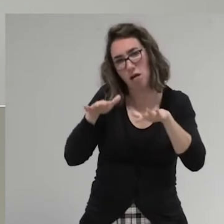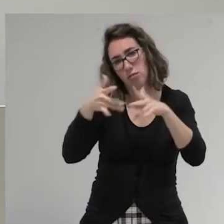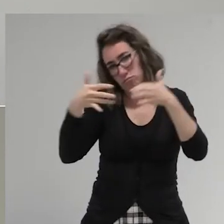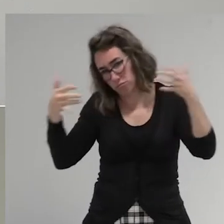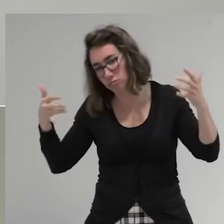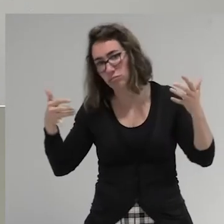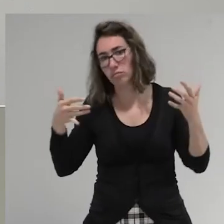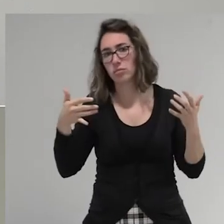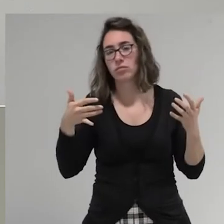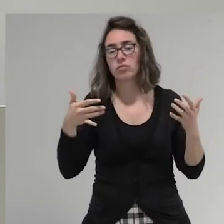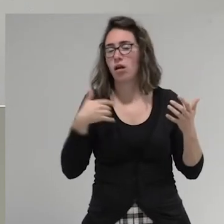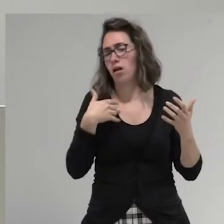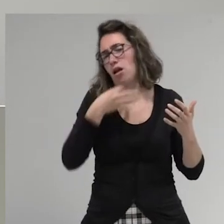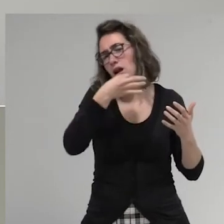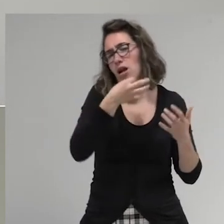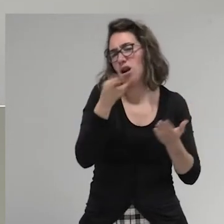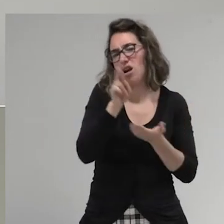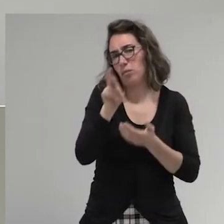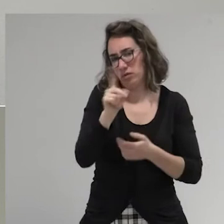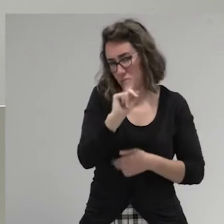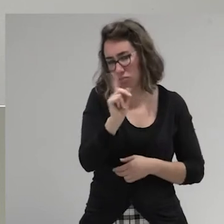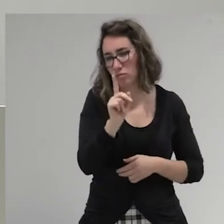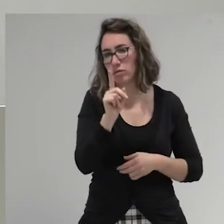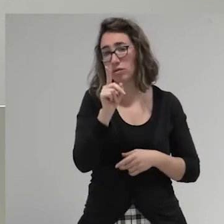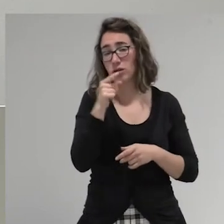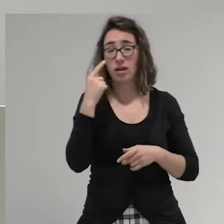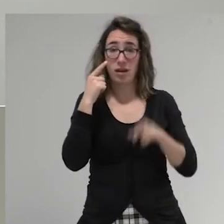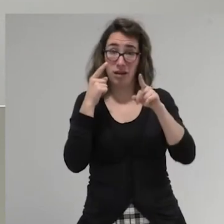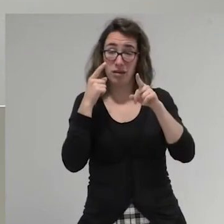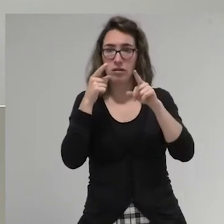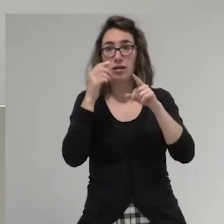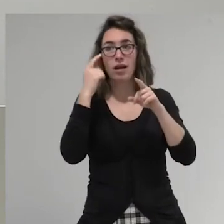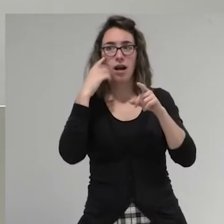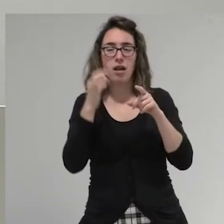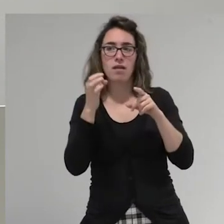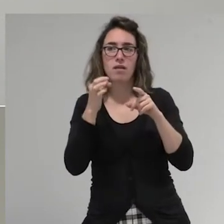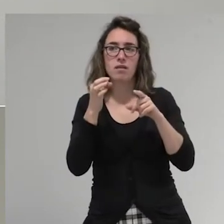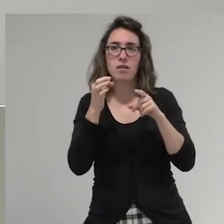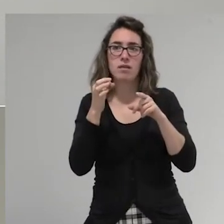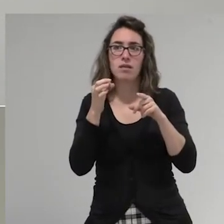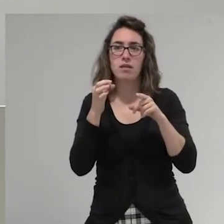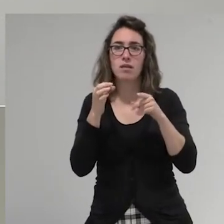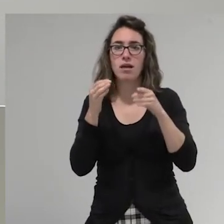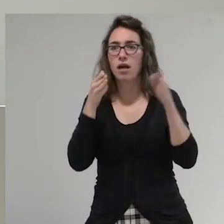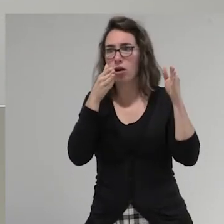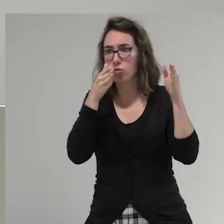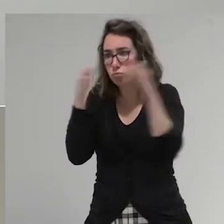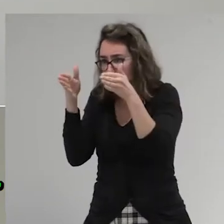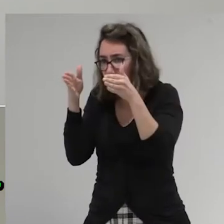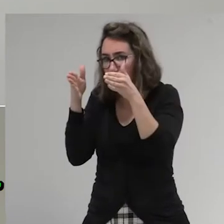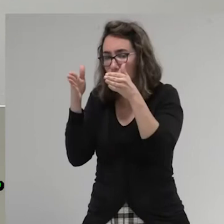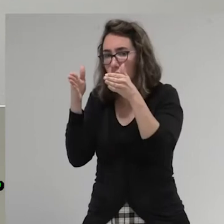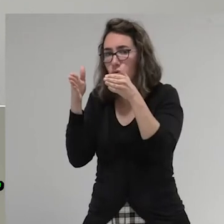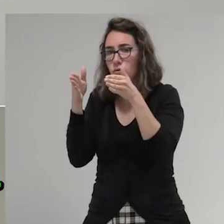que no reproduciré aquí, y que en realidad acaba desplazando fuera del foco